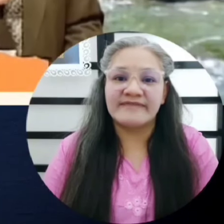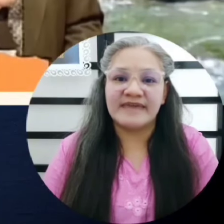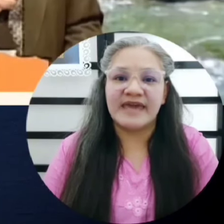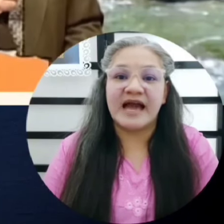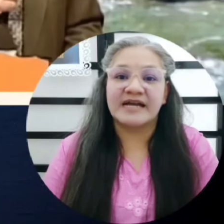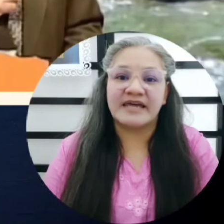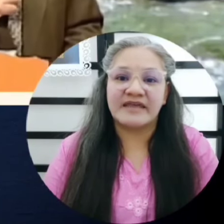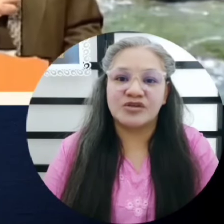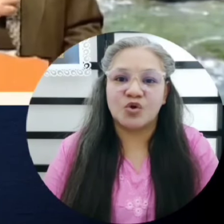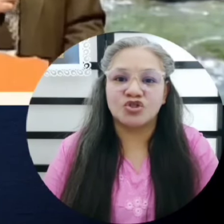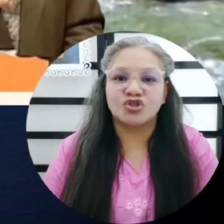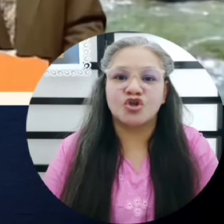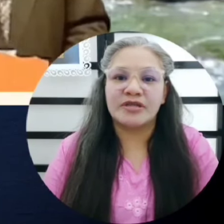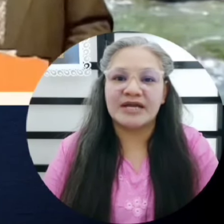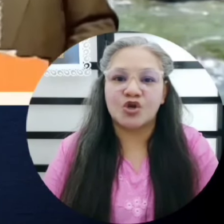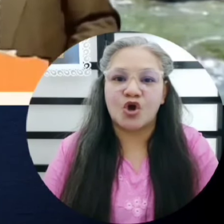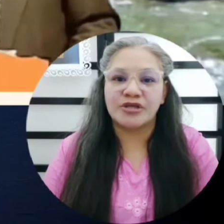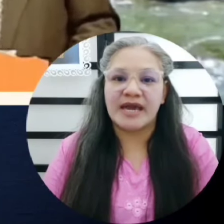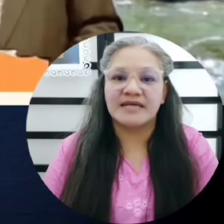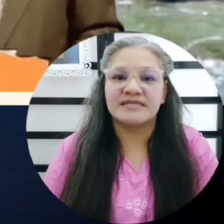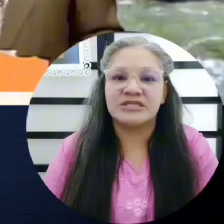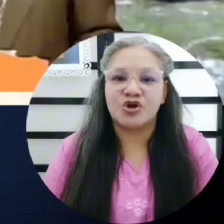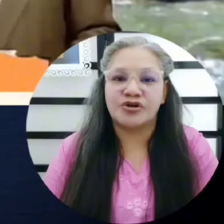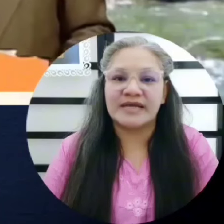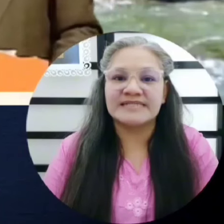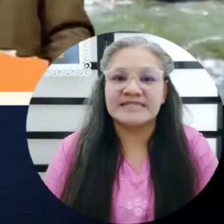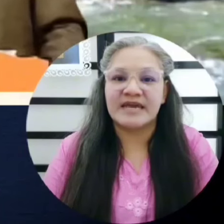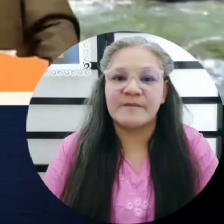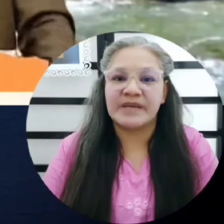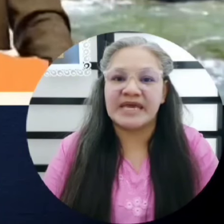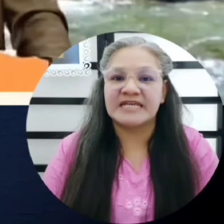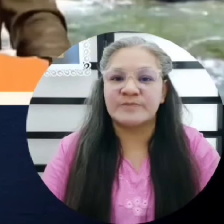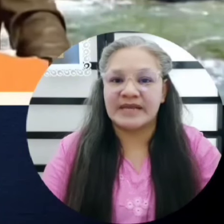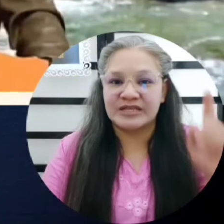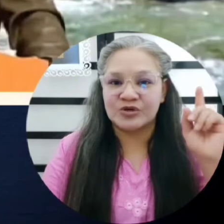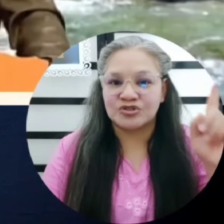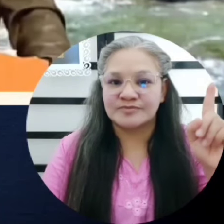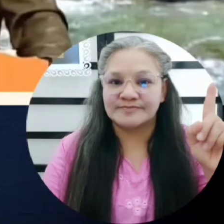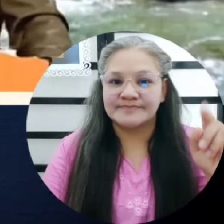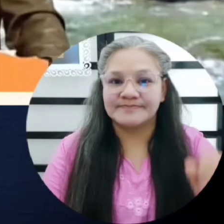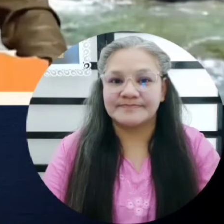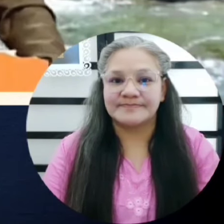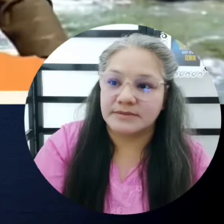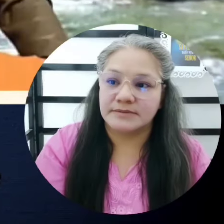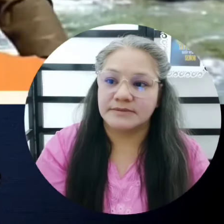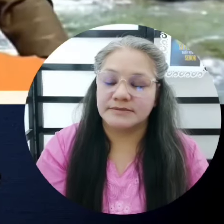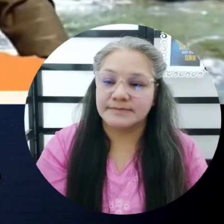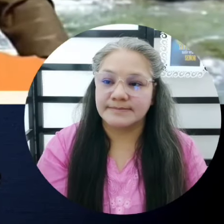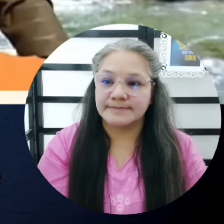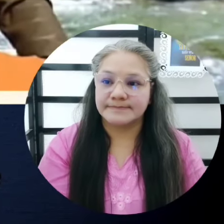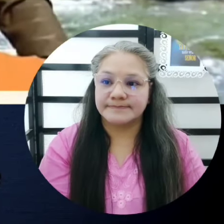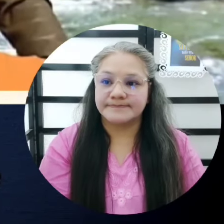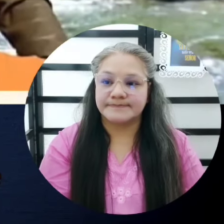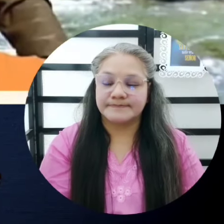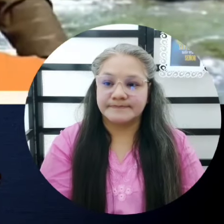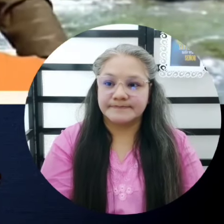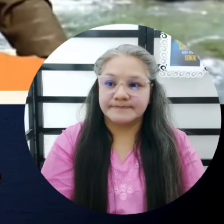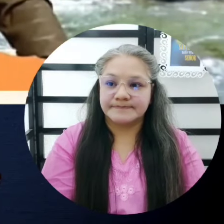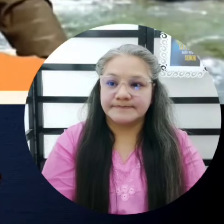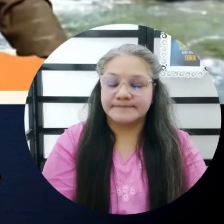hijo obediente agrada a Dios. Toda gloria y honra siempre es para Dios. La